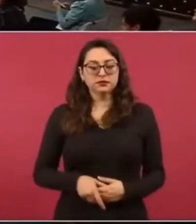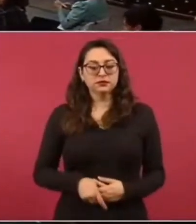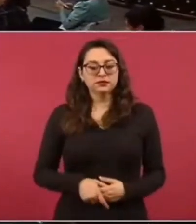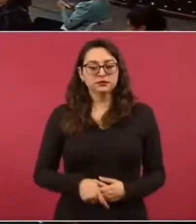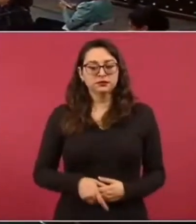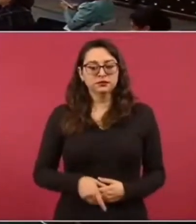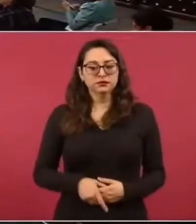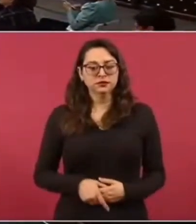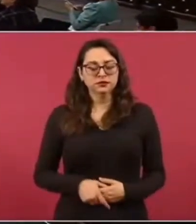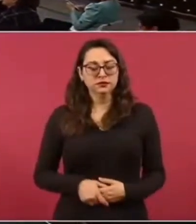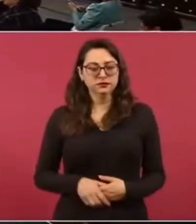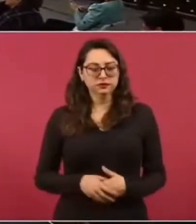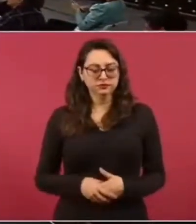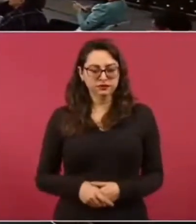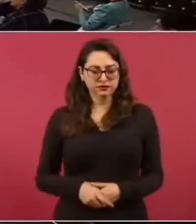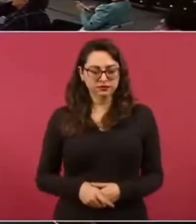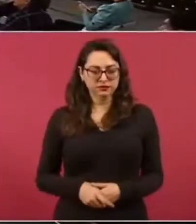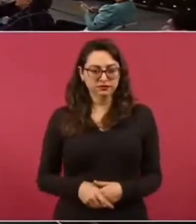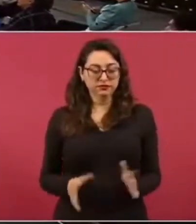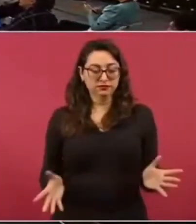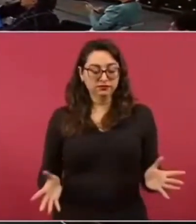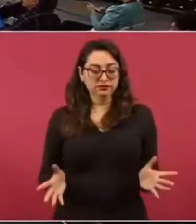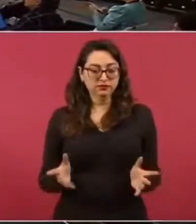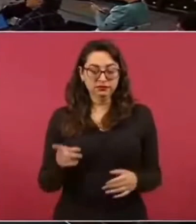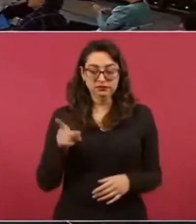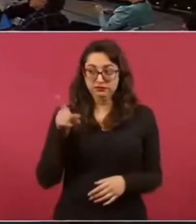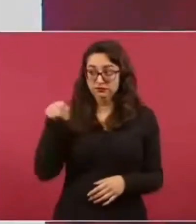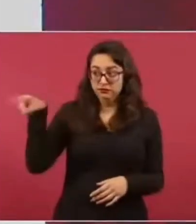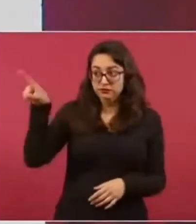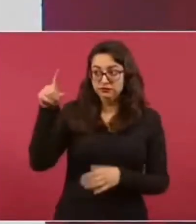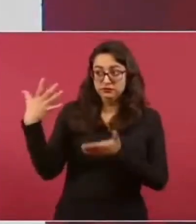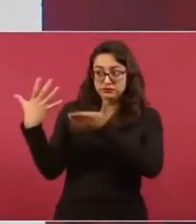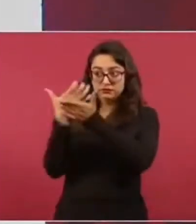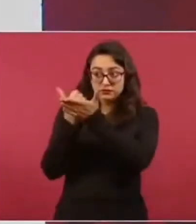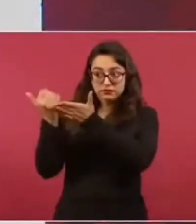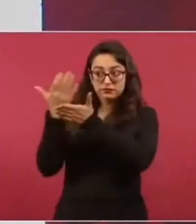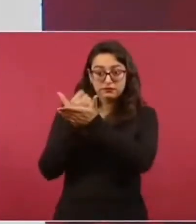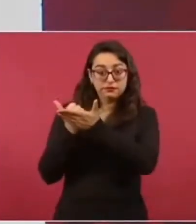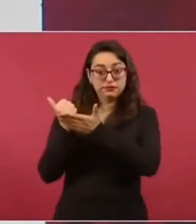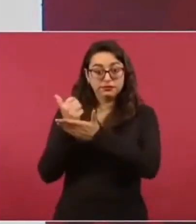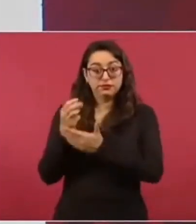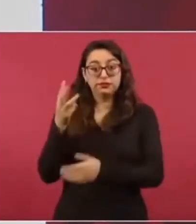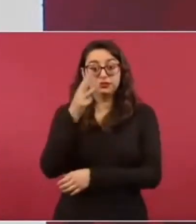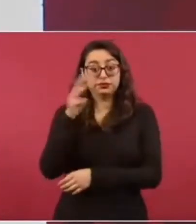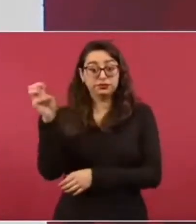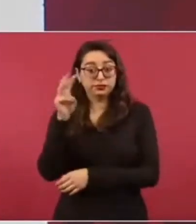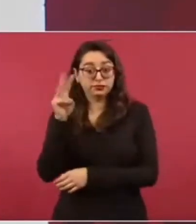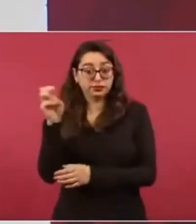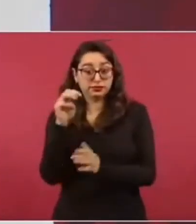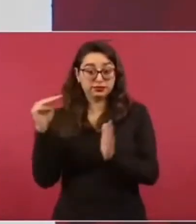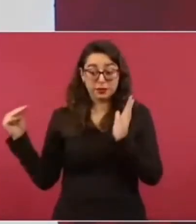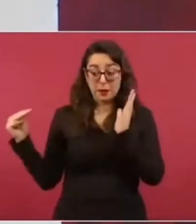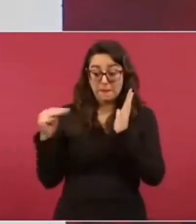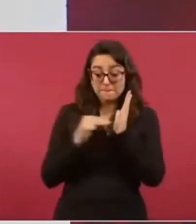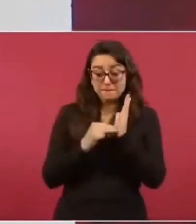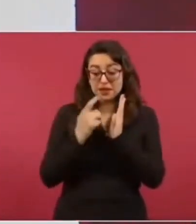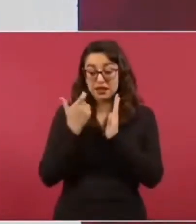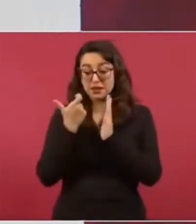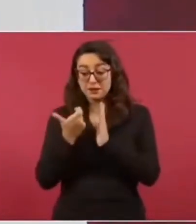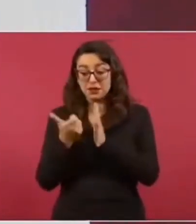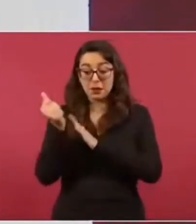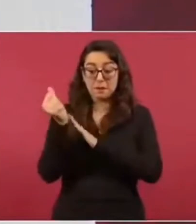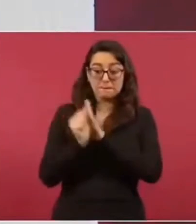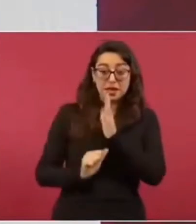sueldos muy superiores al del presidente de la República, casi 300,000 pesos mensuales,